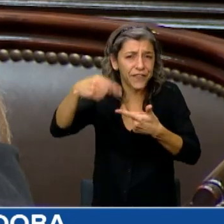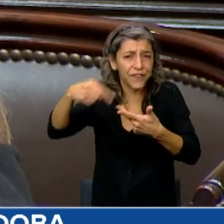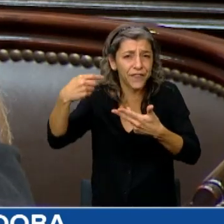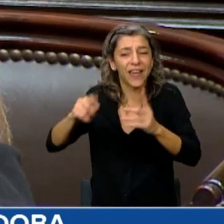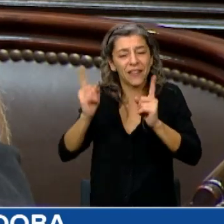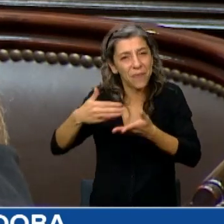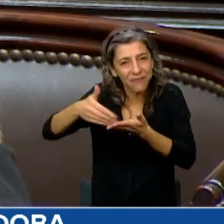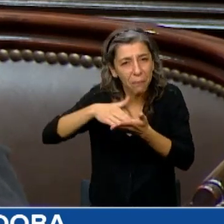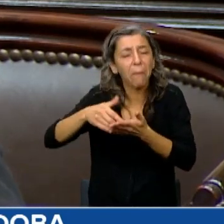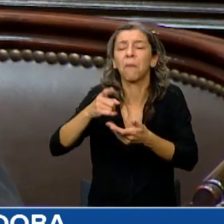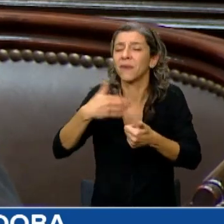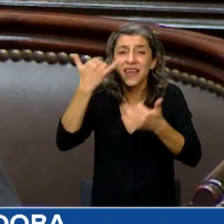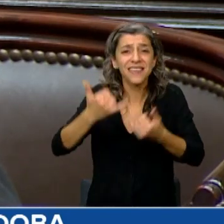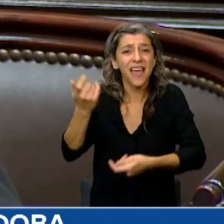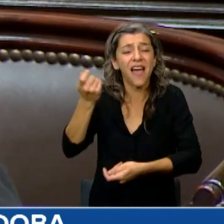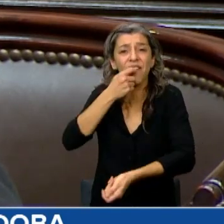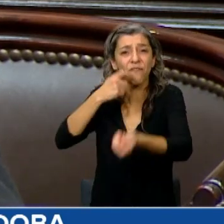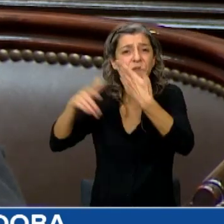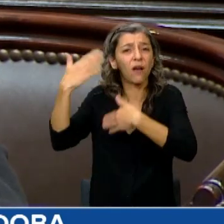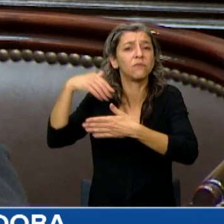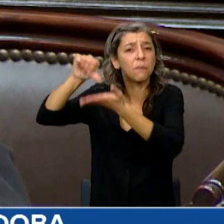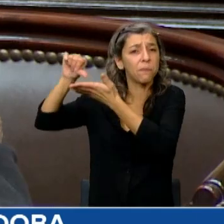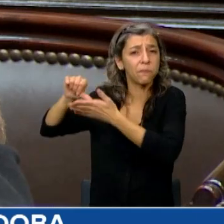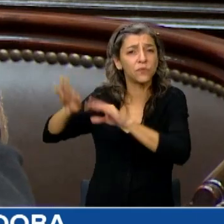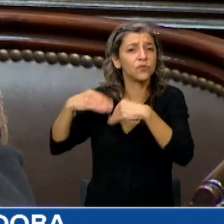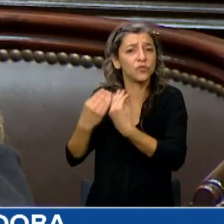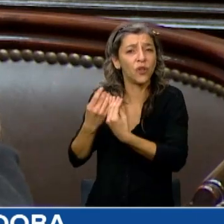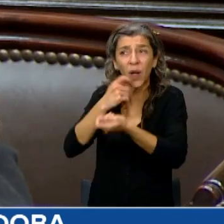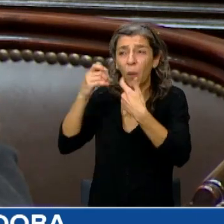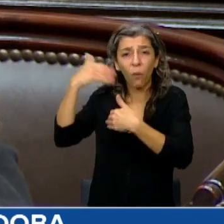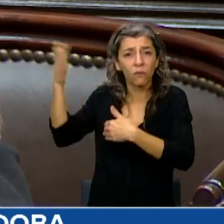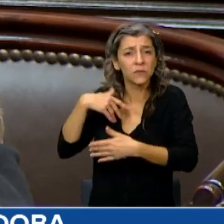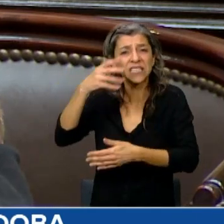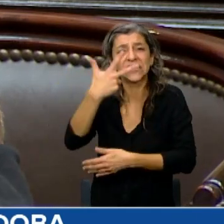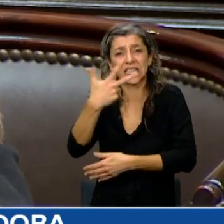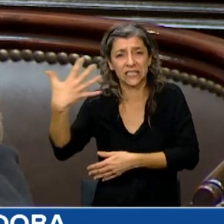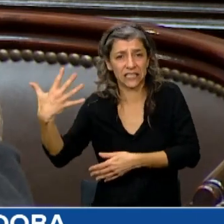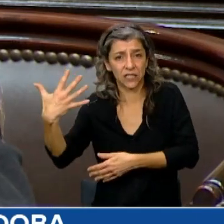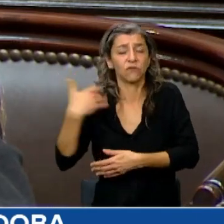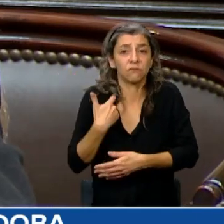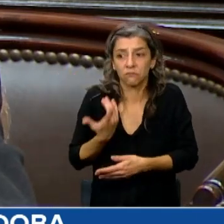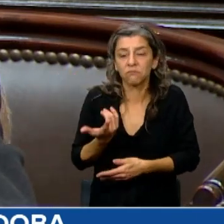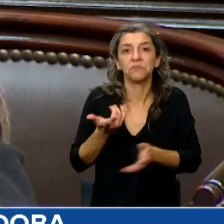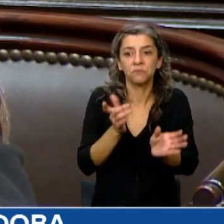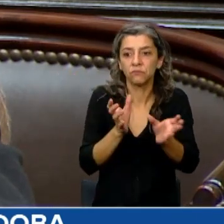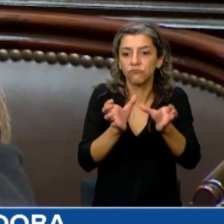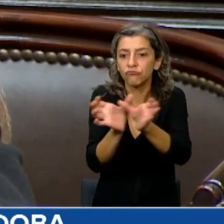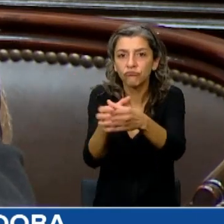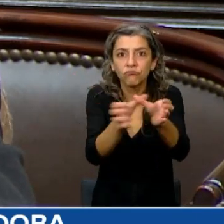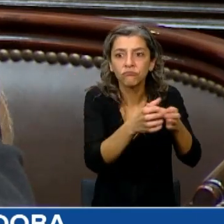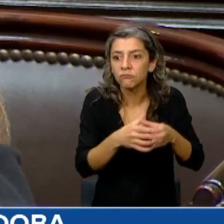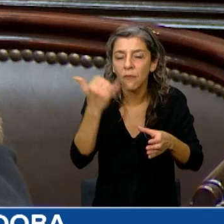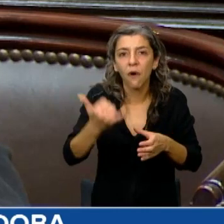maní. Y la verdad que se exporta a 35 países. Y lo que se ha generado en estas pequeñas zonas son